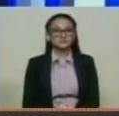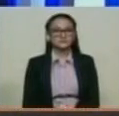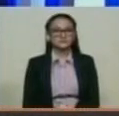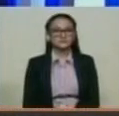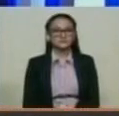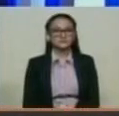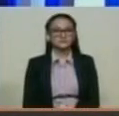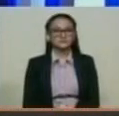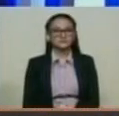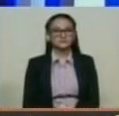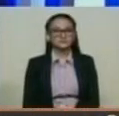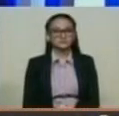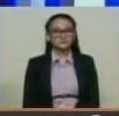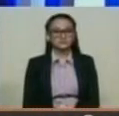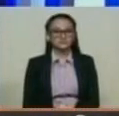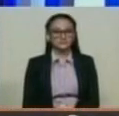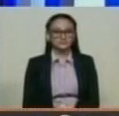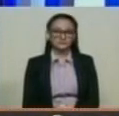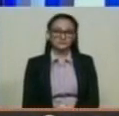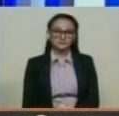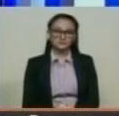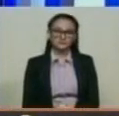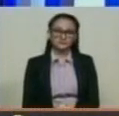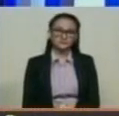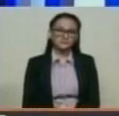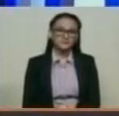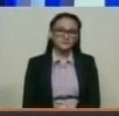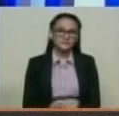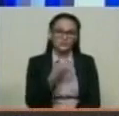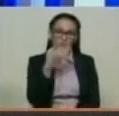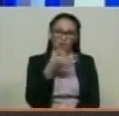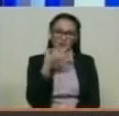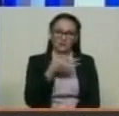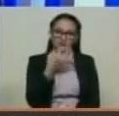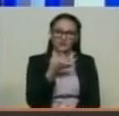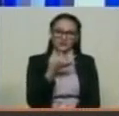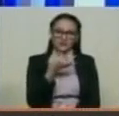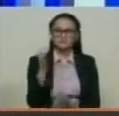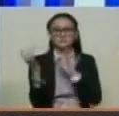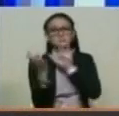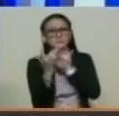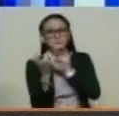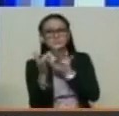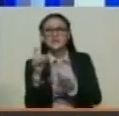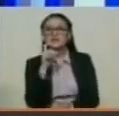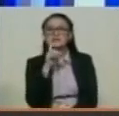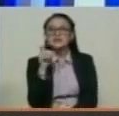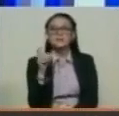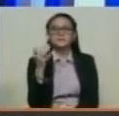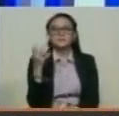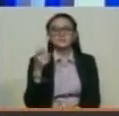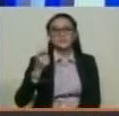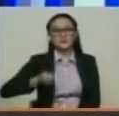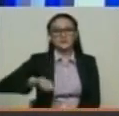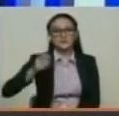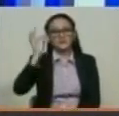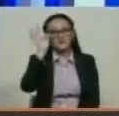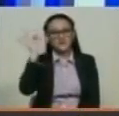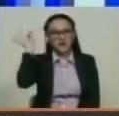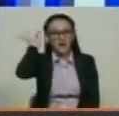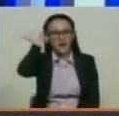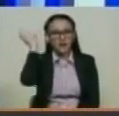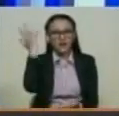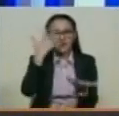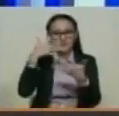Aló. Aló, muy buenas tardes, fiscal. Es Carlos Arellán, acá en Venezolana de Televisión. Ya disponible el público para escuchar